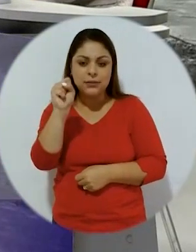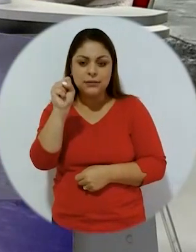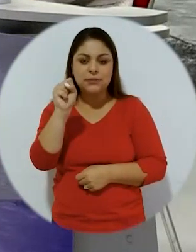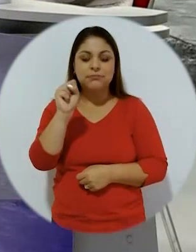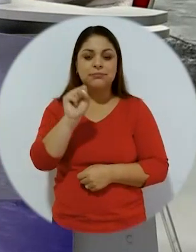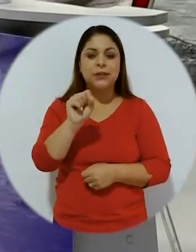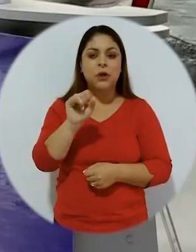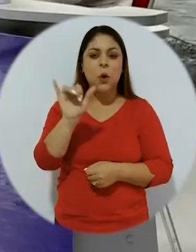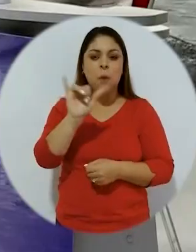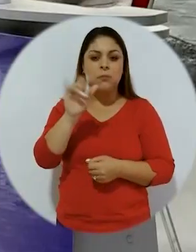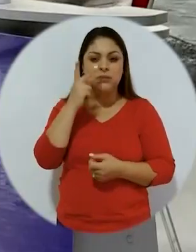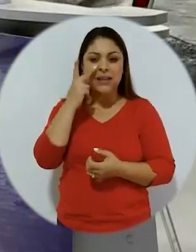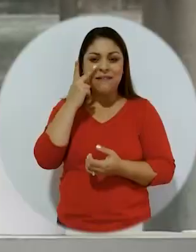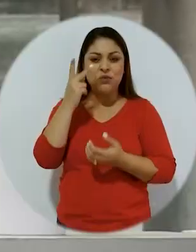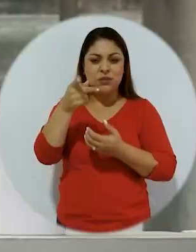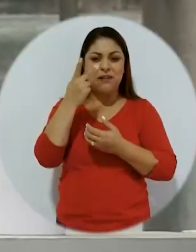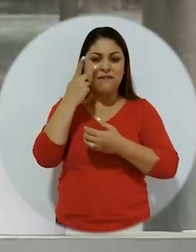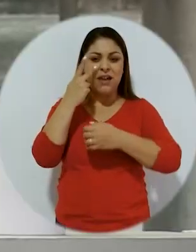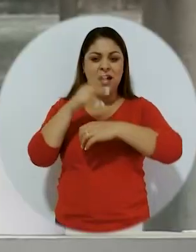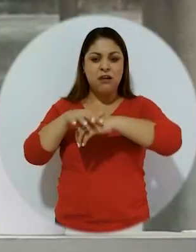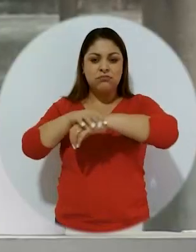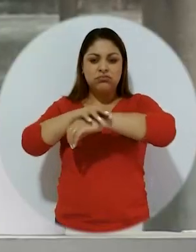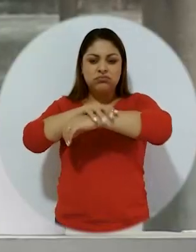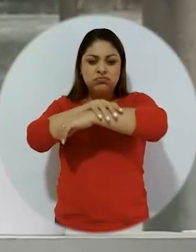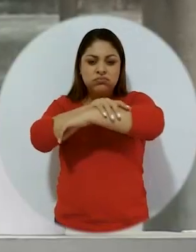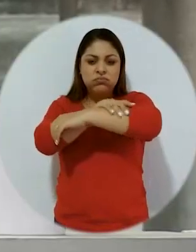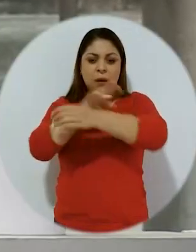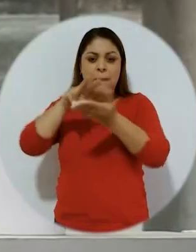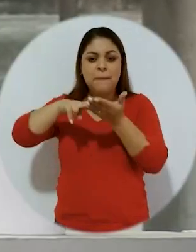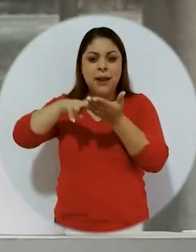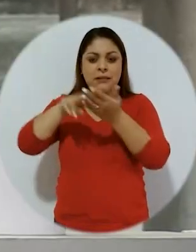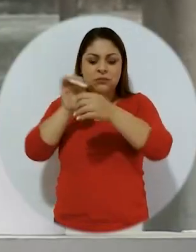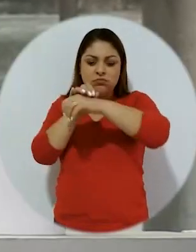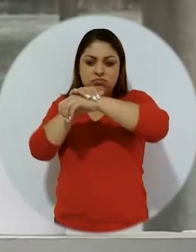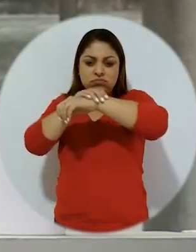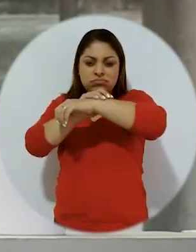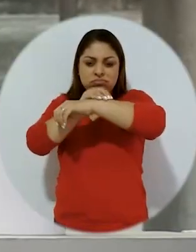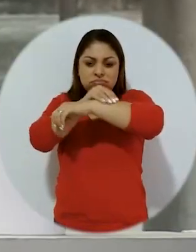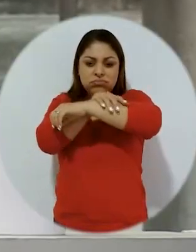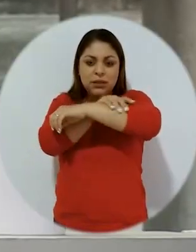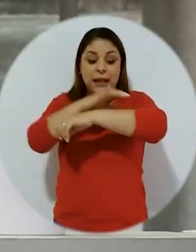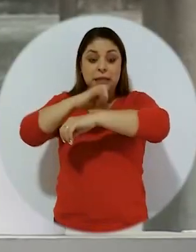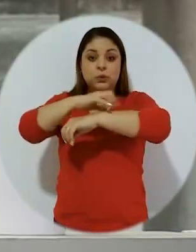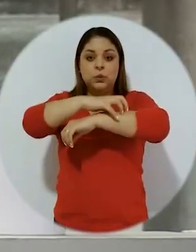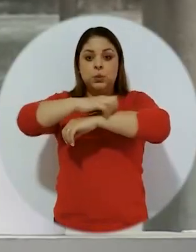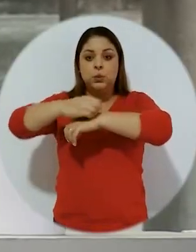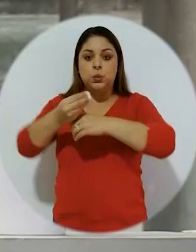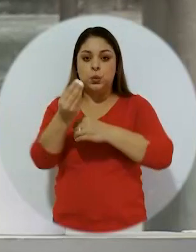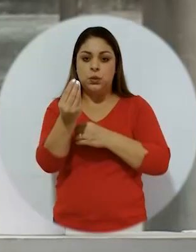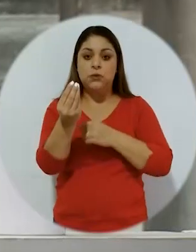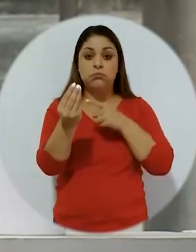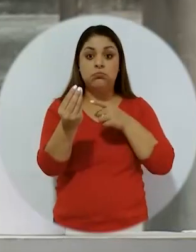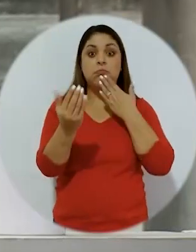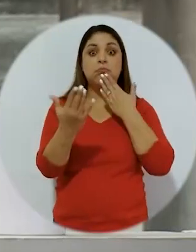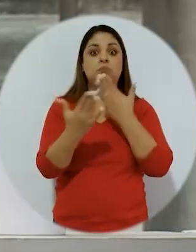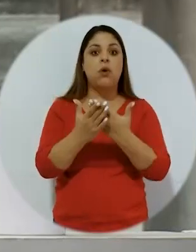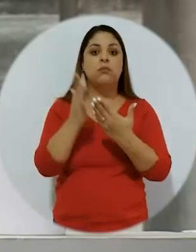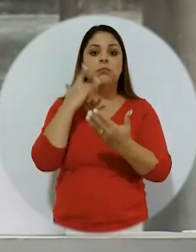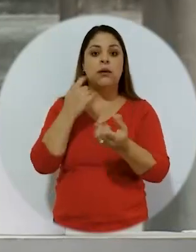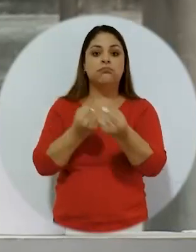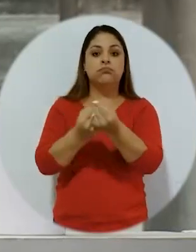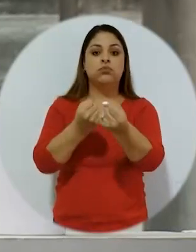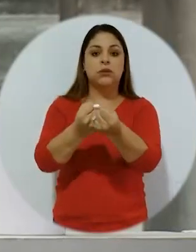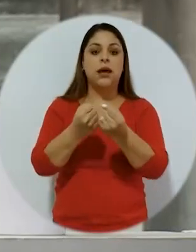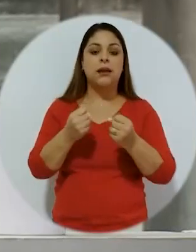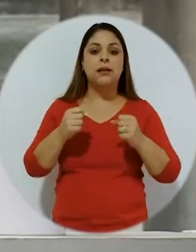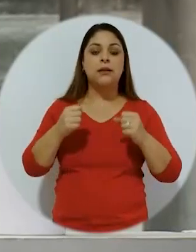vemos en ciertos medios acuosos para producir bioherbicidas, por ejemplo, que son 100% amigables con el